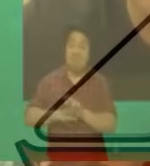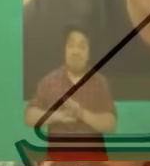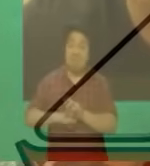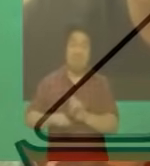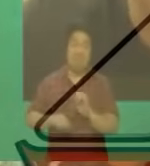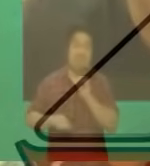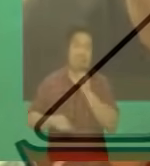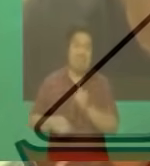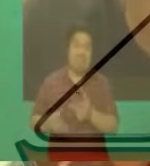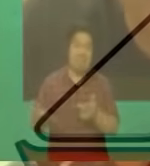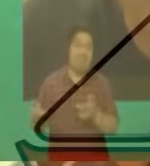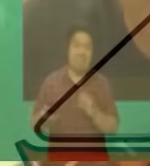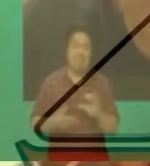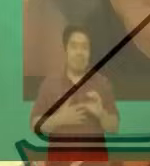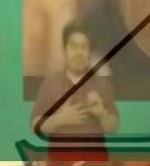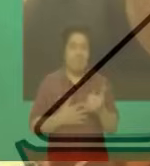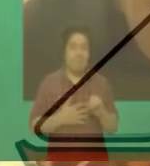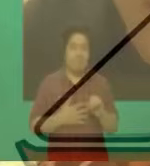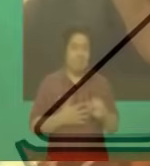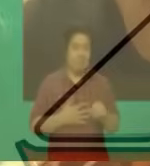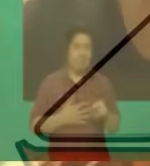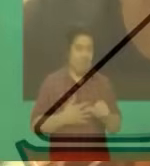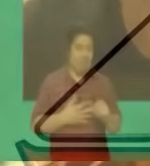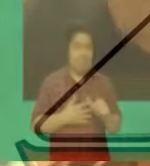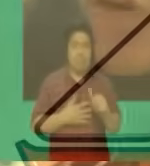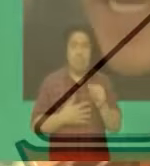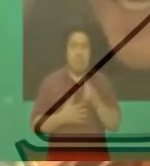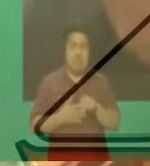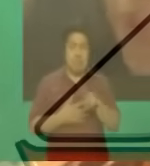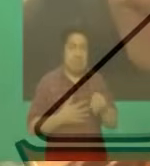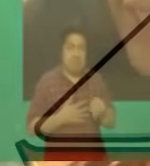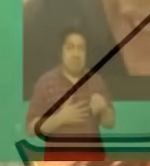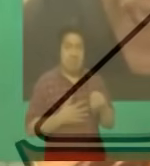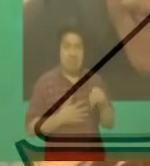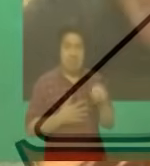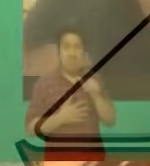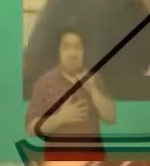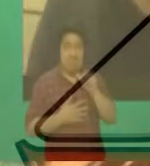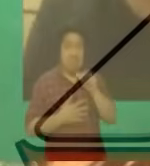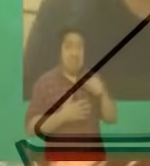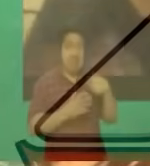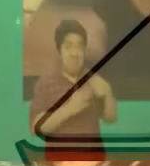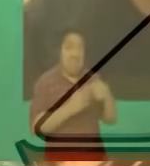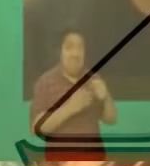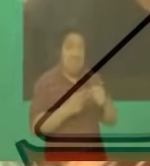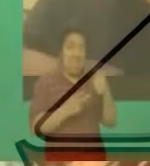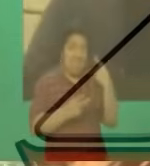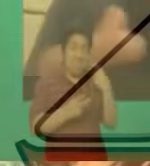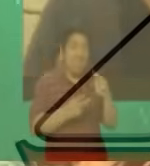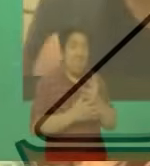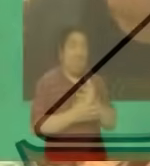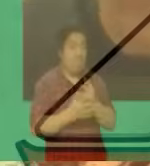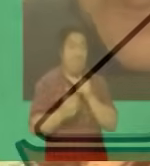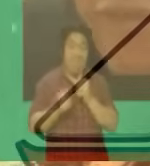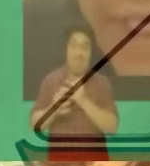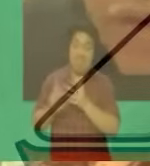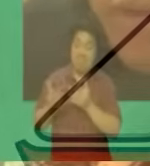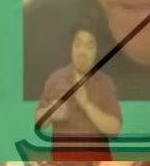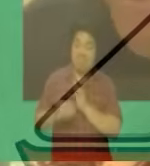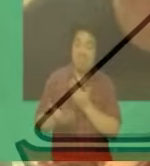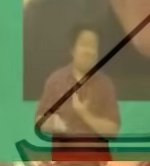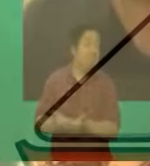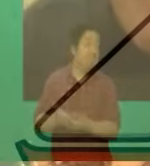dio. Lo interesante de eso es que nunca hay un audio de los hijos ahí. Así es. Ahí dime qué dijo, que dime si directos. No hay